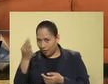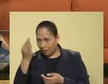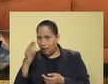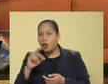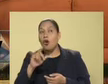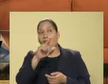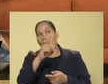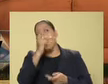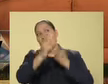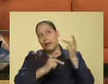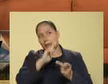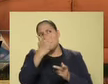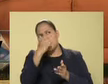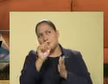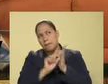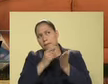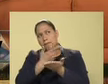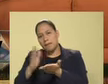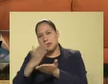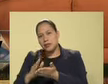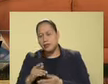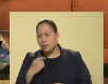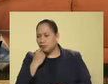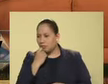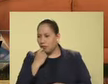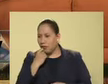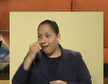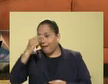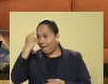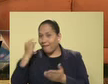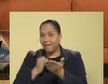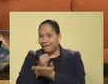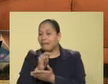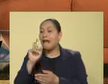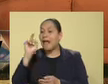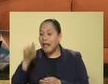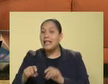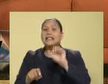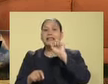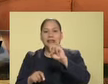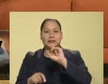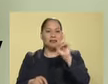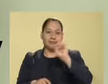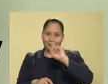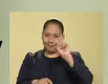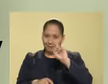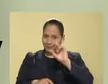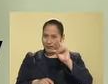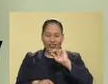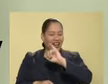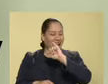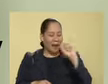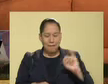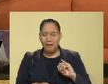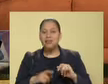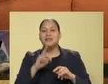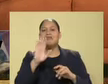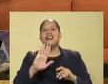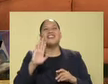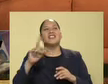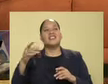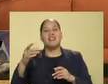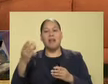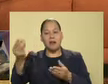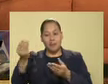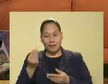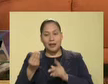12 meses. O sea, se te hace muy fácil dar el clic, ¿no? En automático. Sí, Pues sí, eso está muy bien. Dinero, no, es porque así.